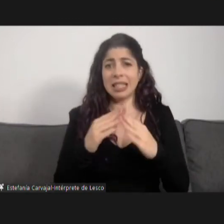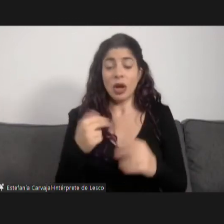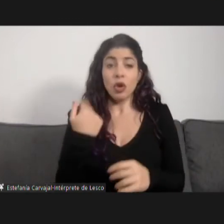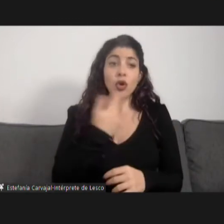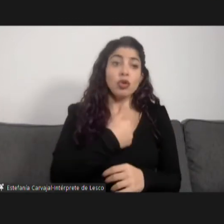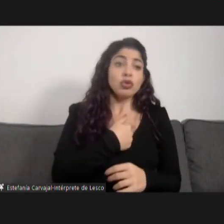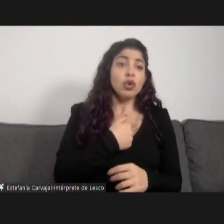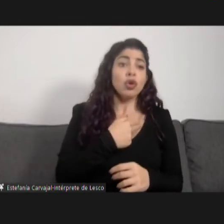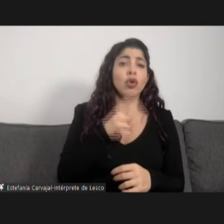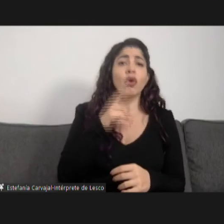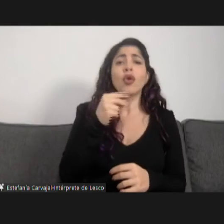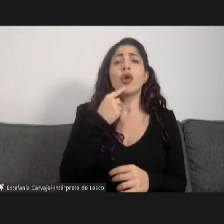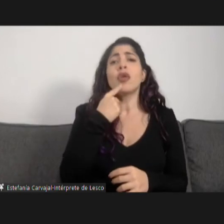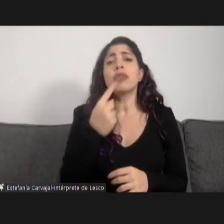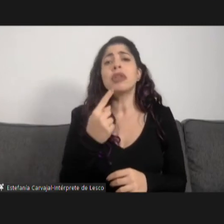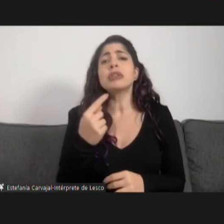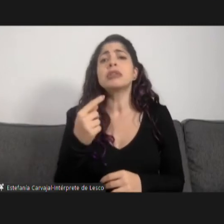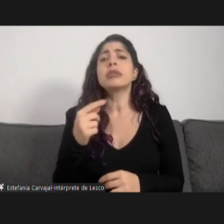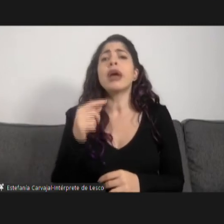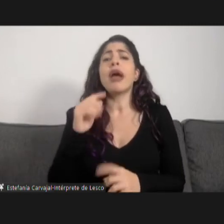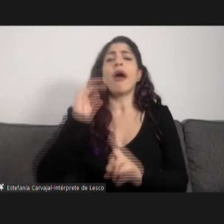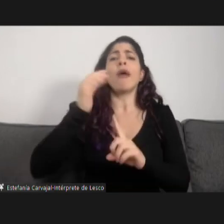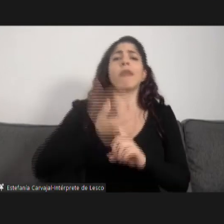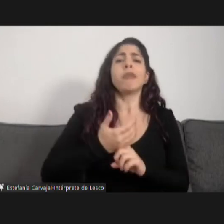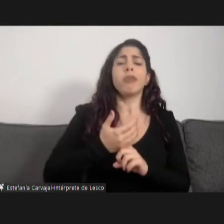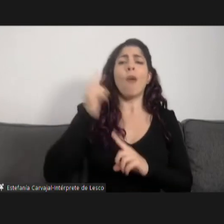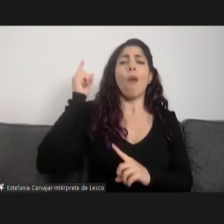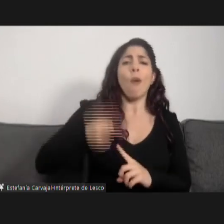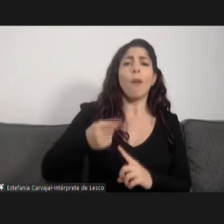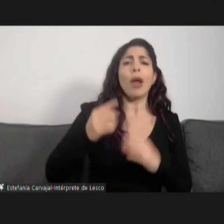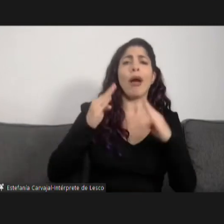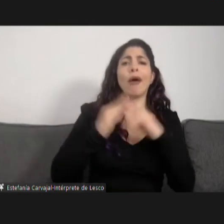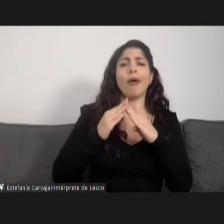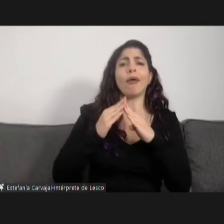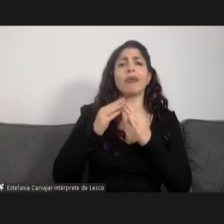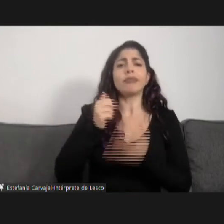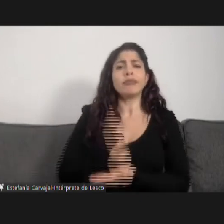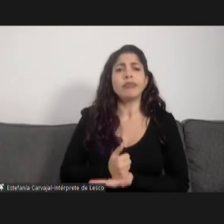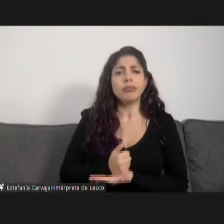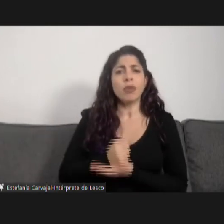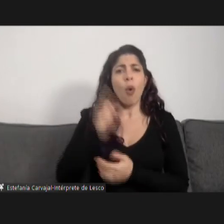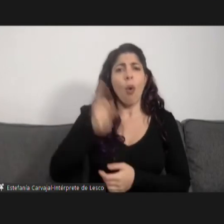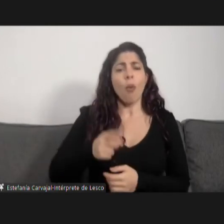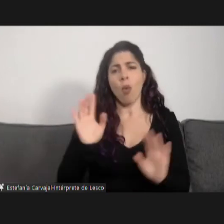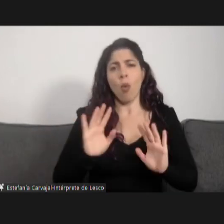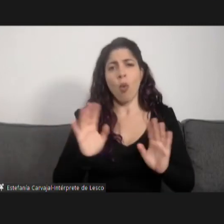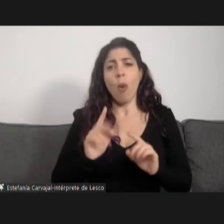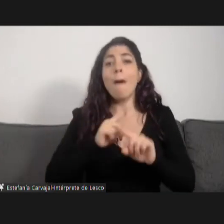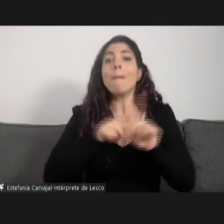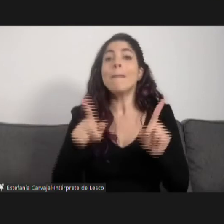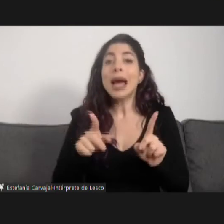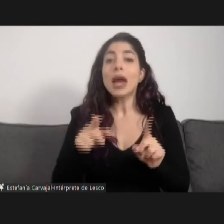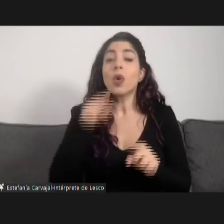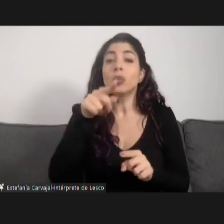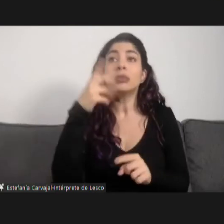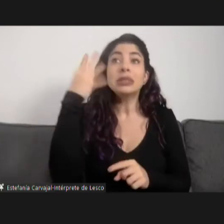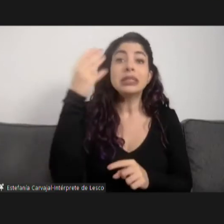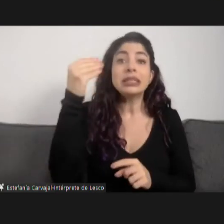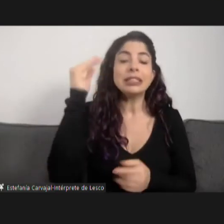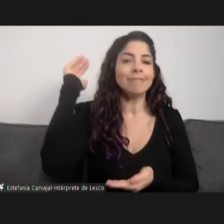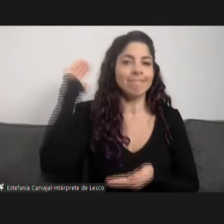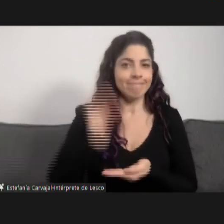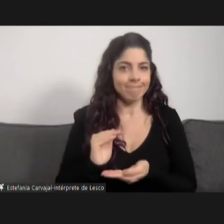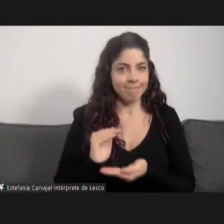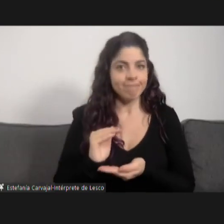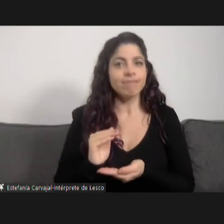que hay una cuarentena obligatoria, estamos pidiendo por favor que reduzcamos la movilidad y que hagamos